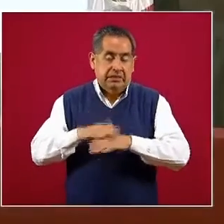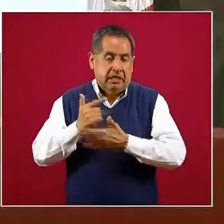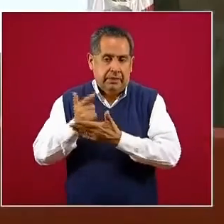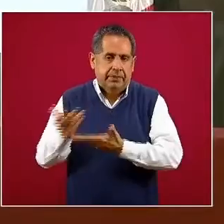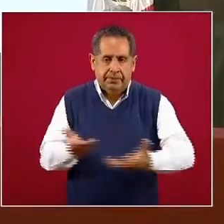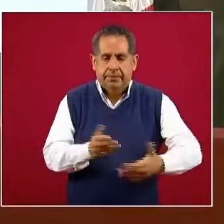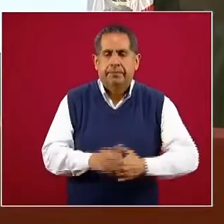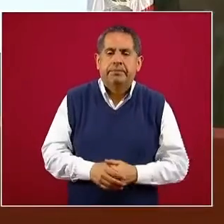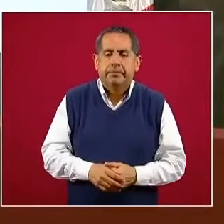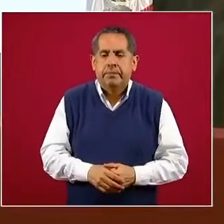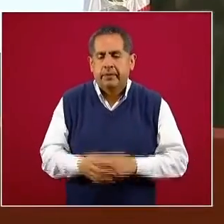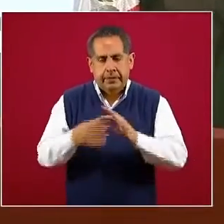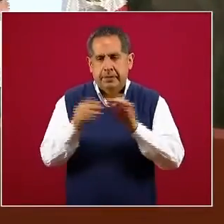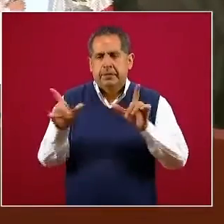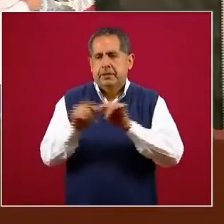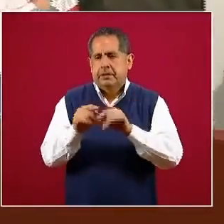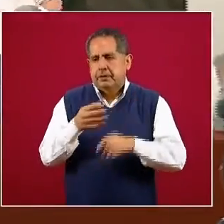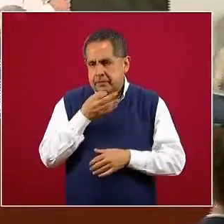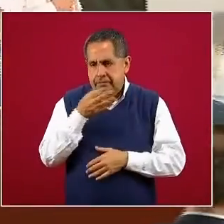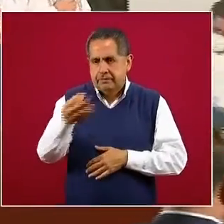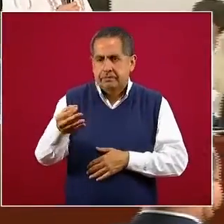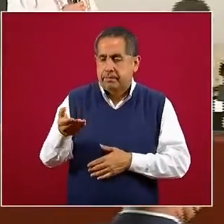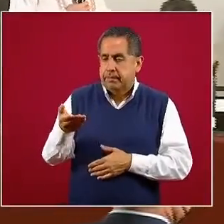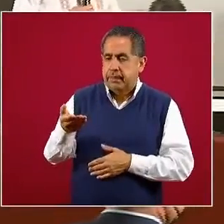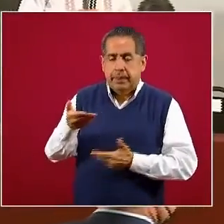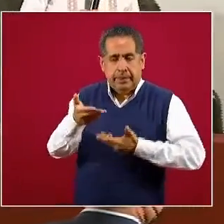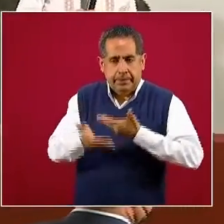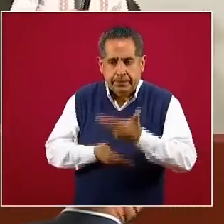piso de la gráfica. Tenemos